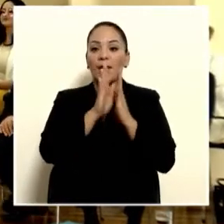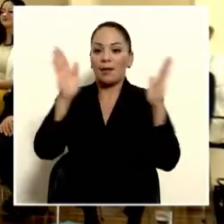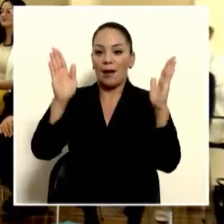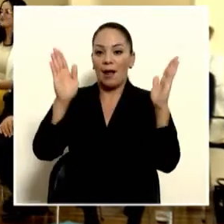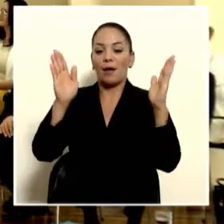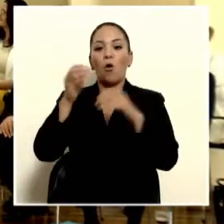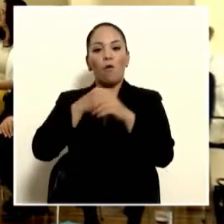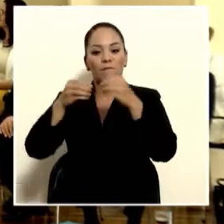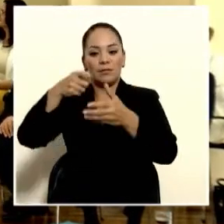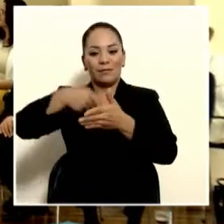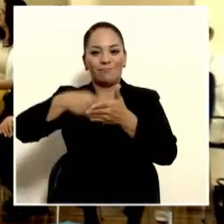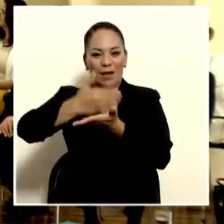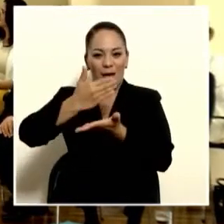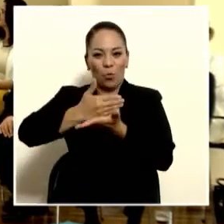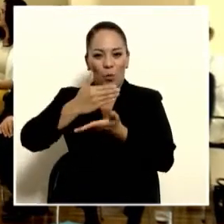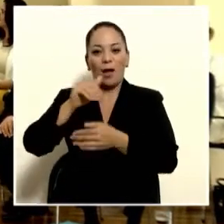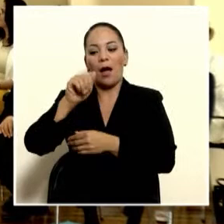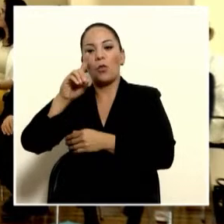aduanas y